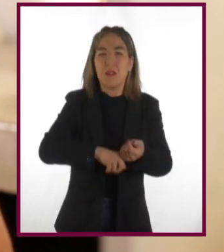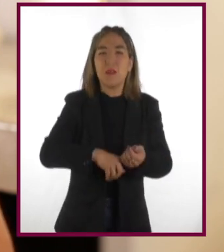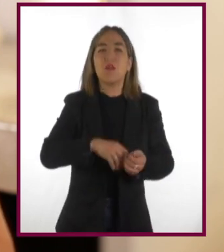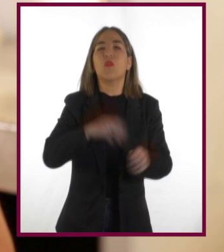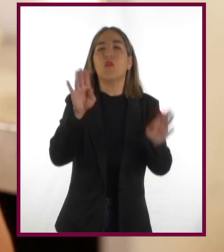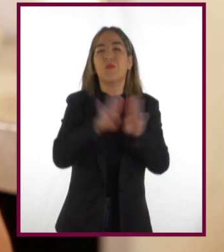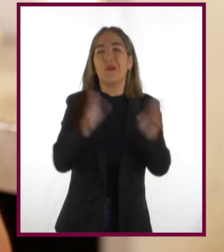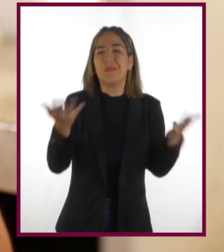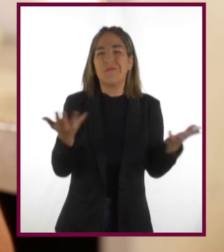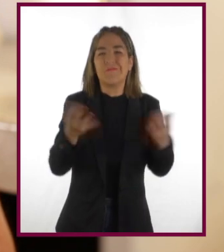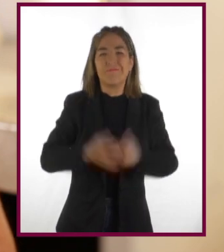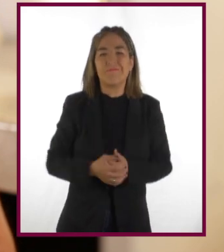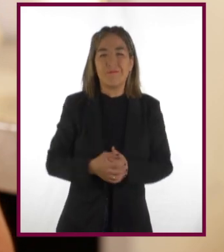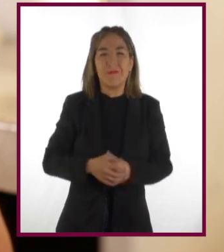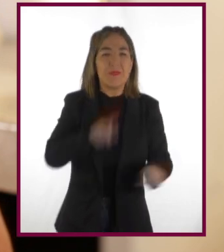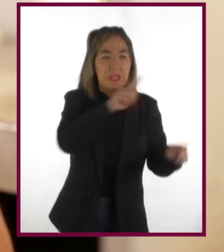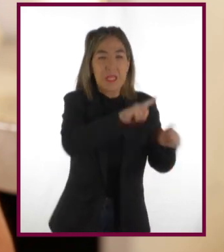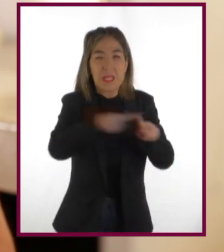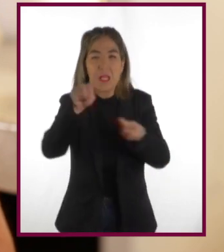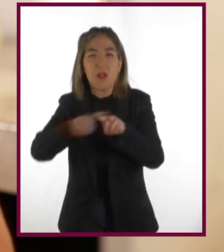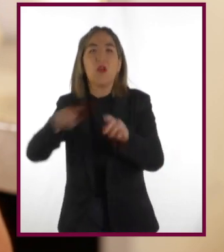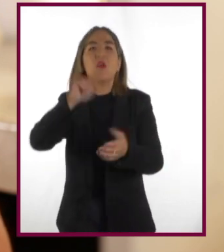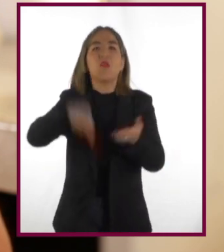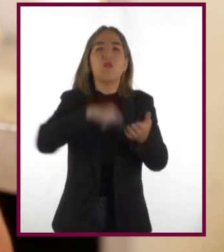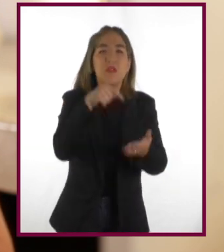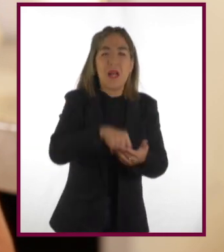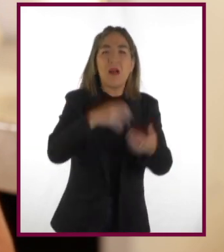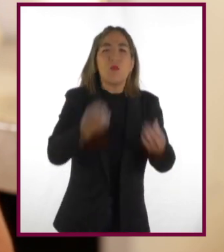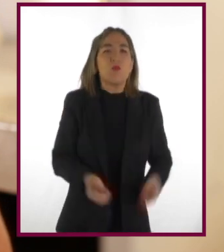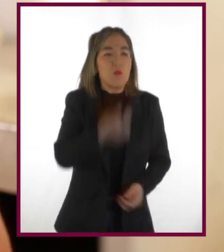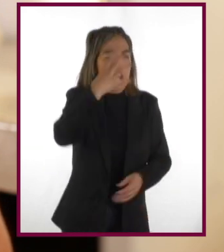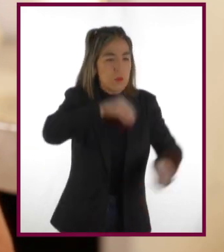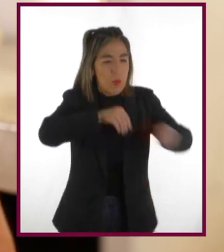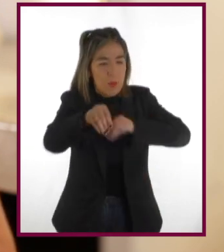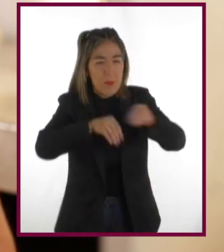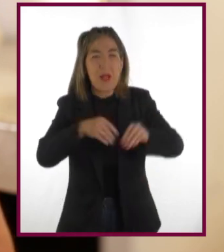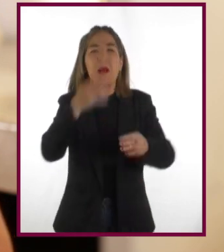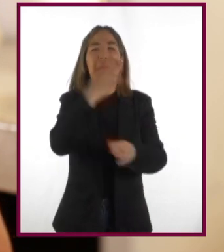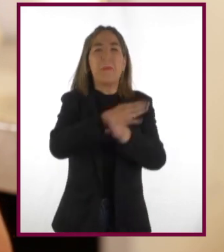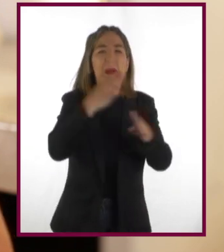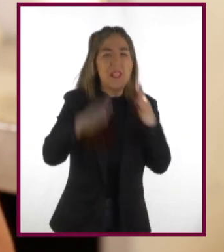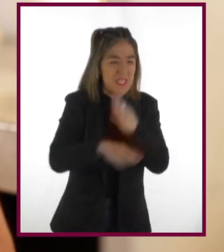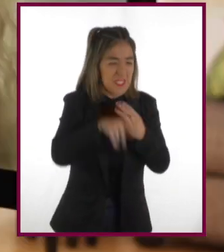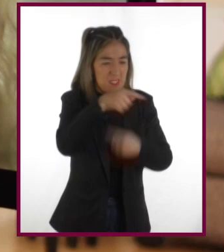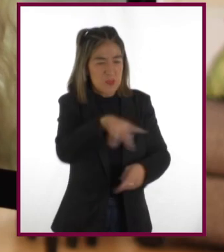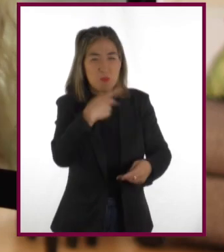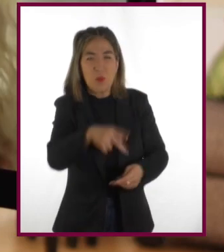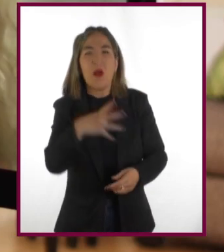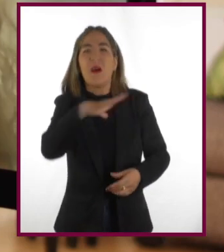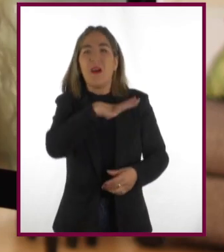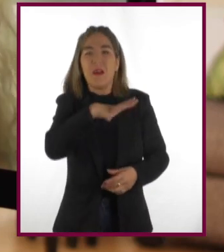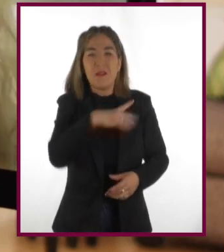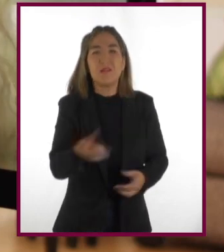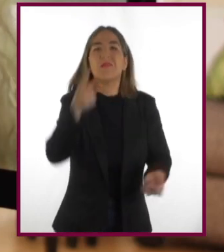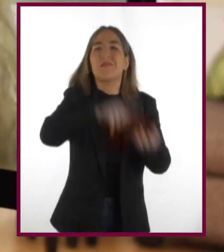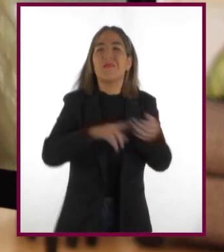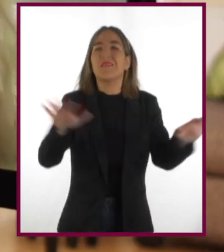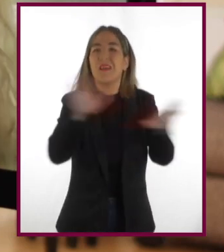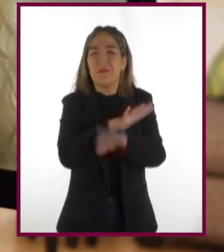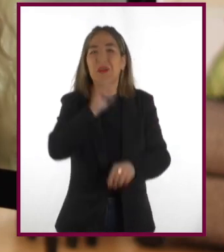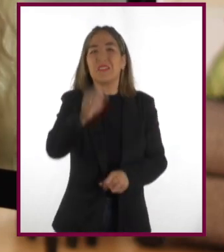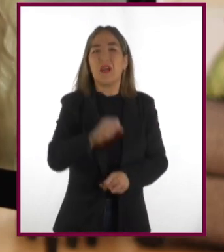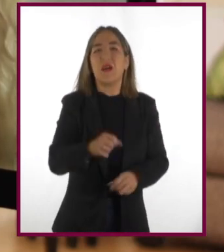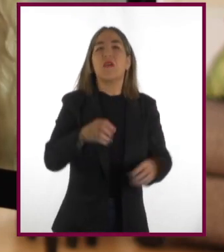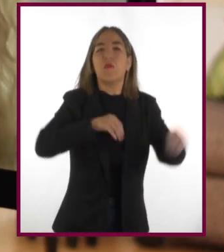alta difusividad, o sea, todos los fenómenos de transporte de masa, de cantidad de movimiento, de energía, se ven muy amplificados por